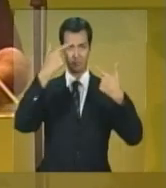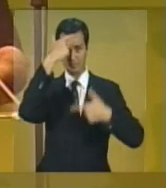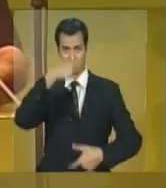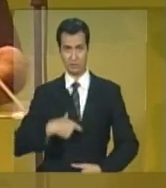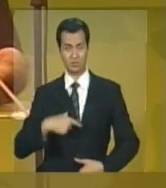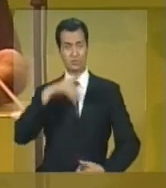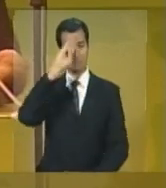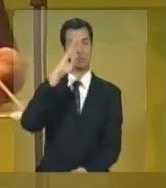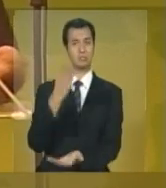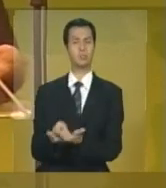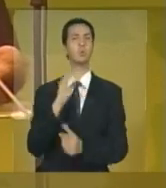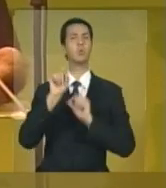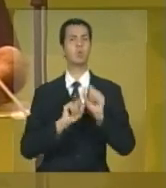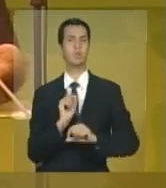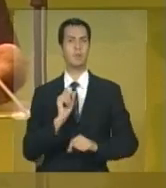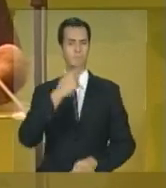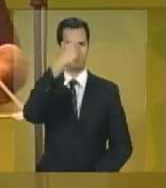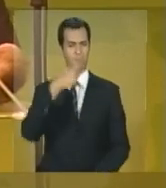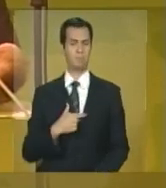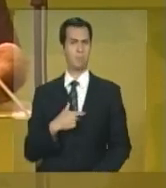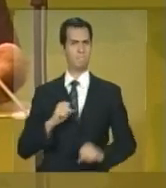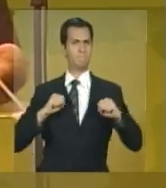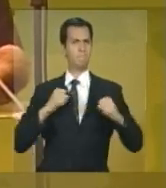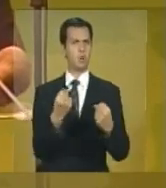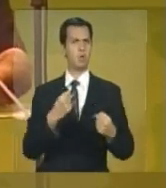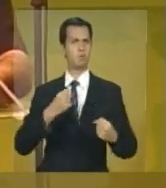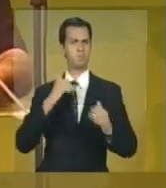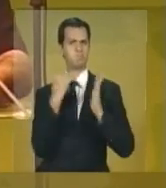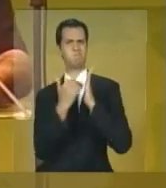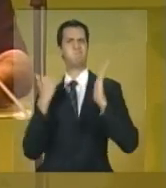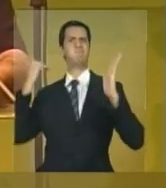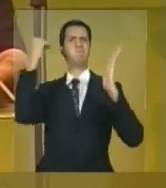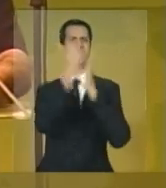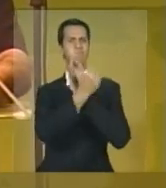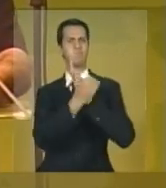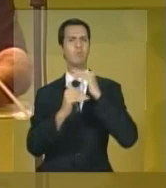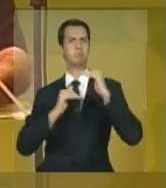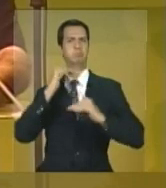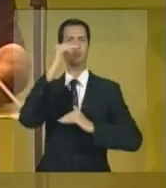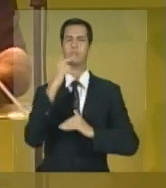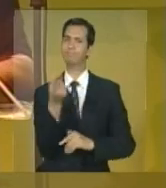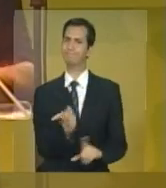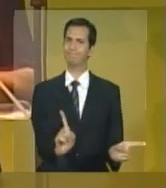una parte y no los todopoderosos en el planeta Tierra.